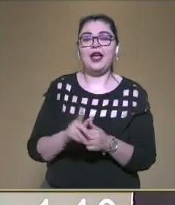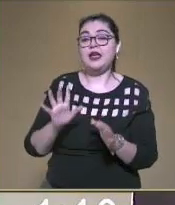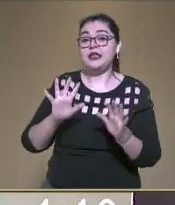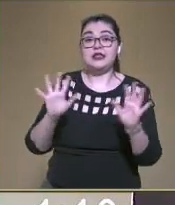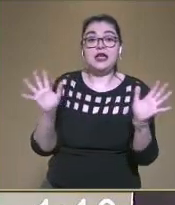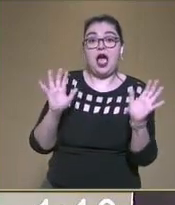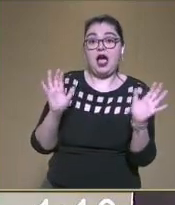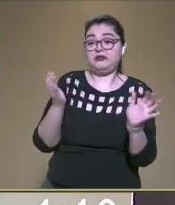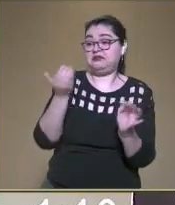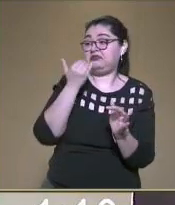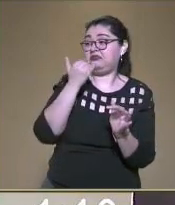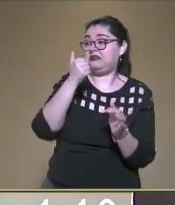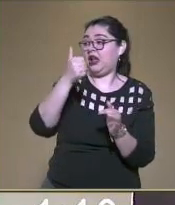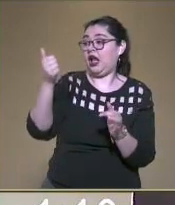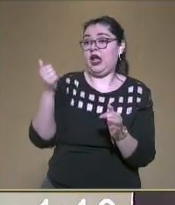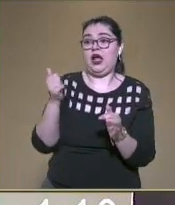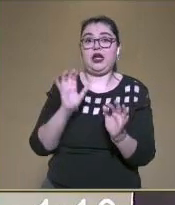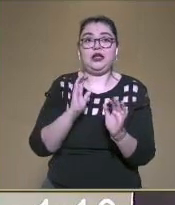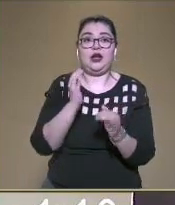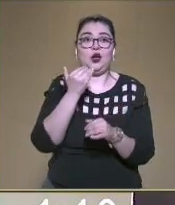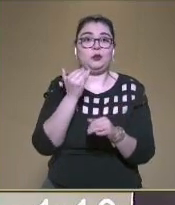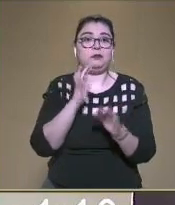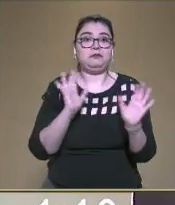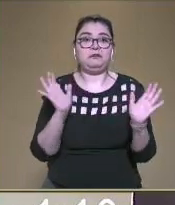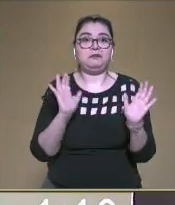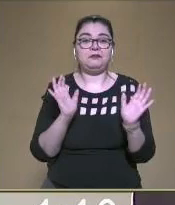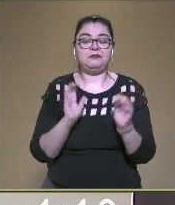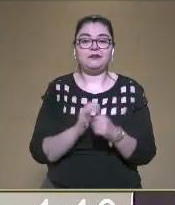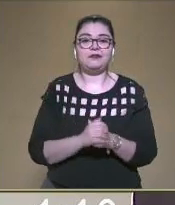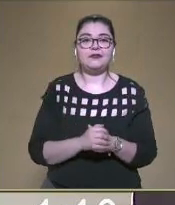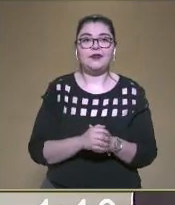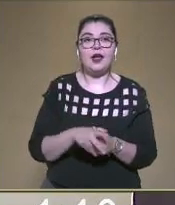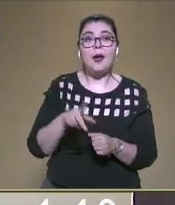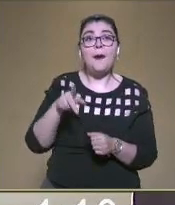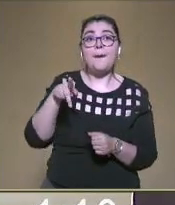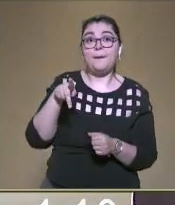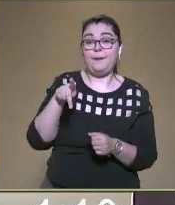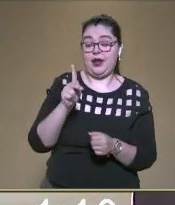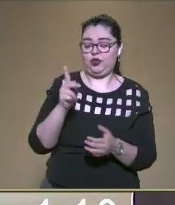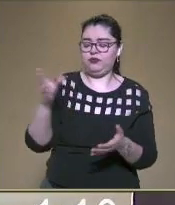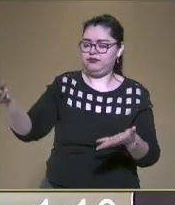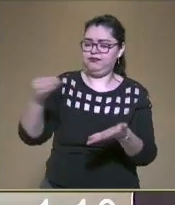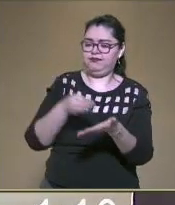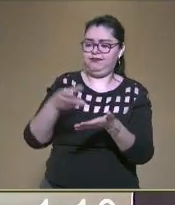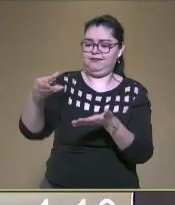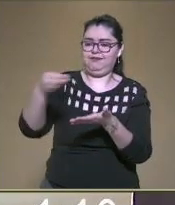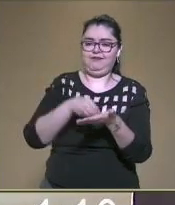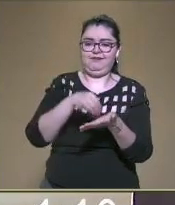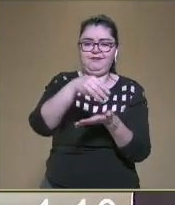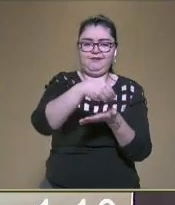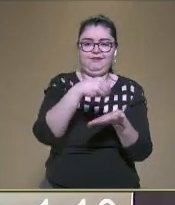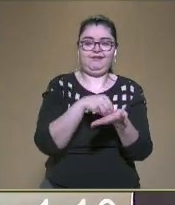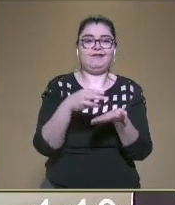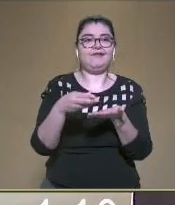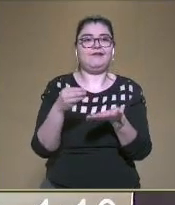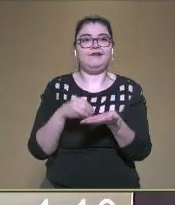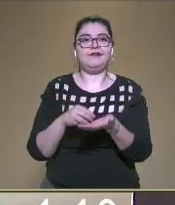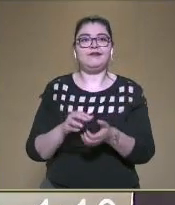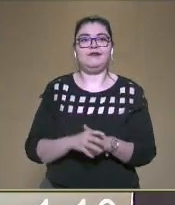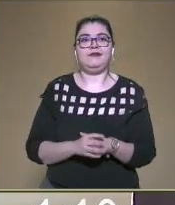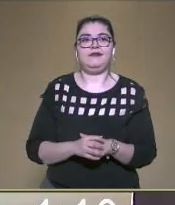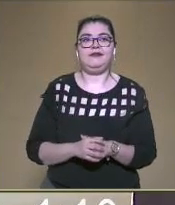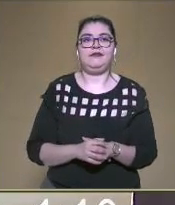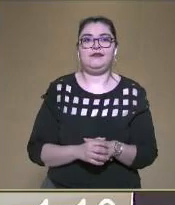porque ya quedó repartido estos cuartos. Pero, maestro, si regresamos otra vez, pues los vuelvo a